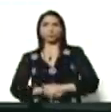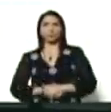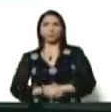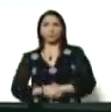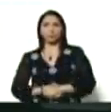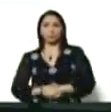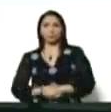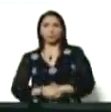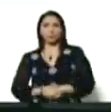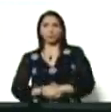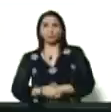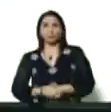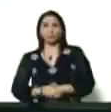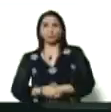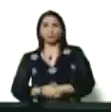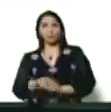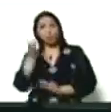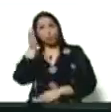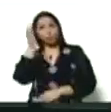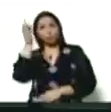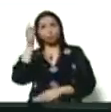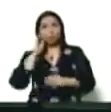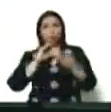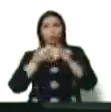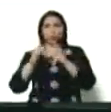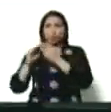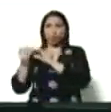y consejos comunales.